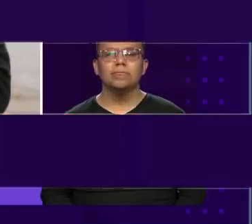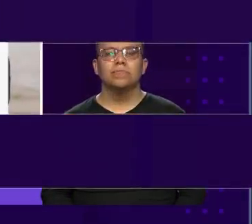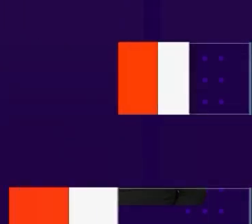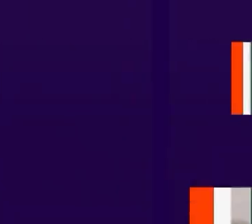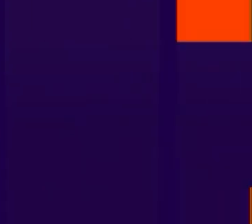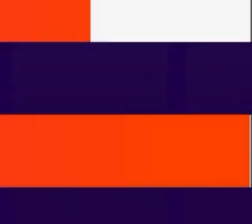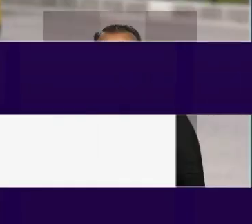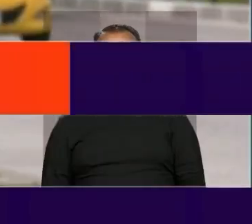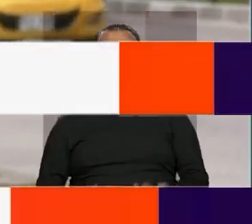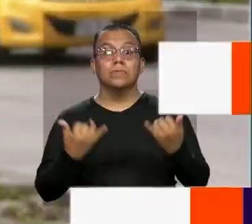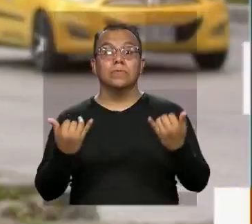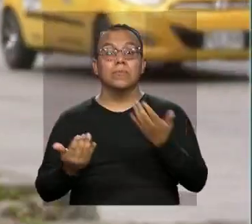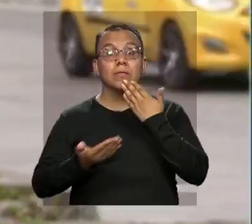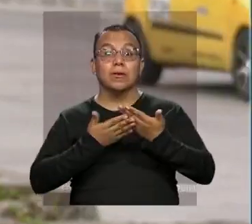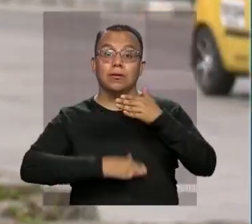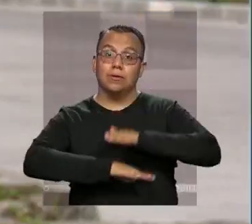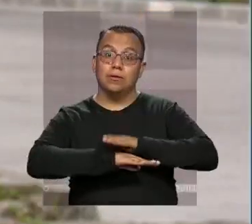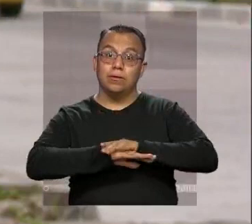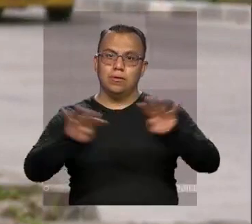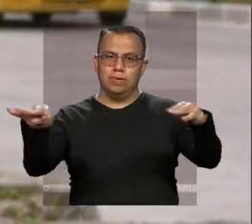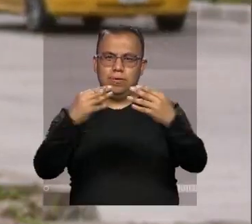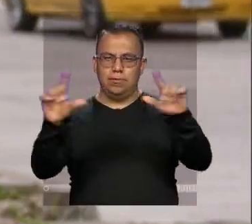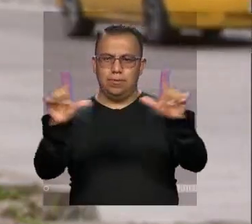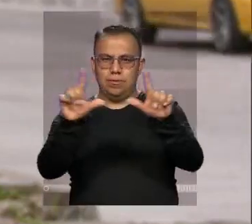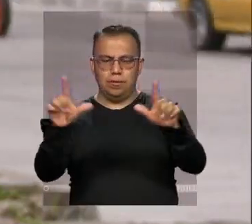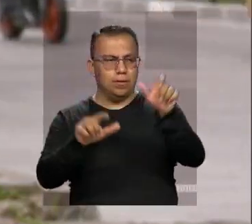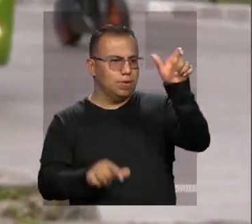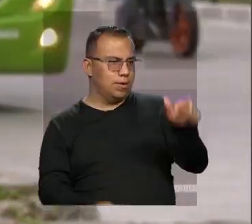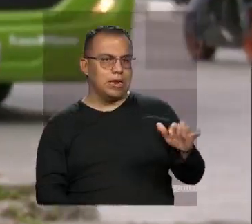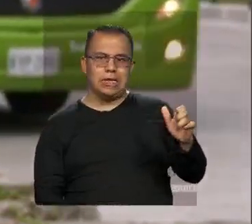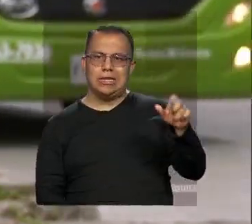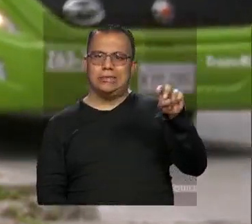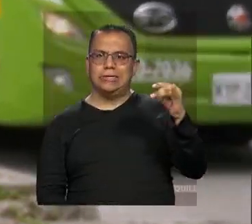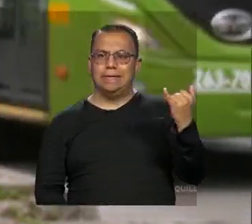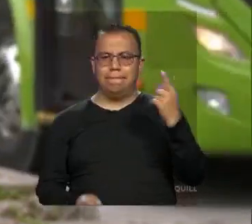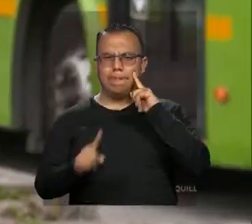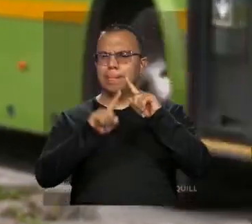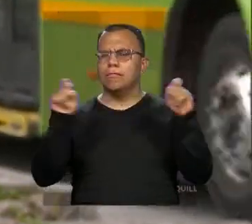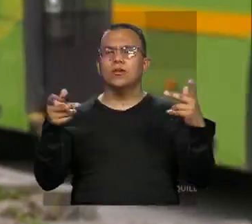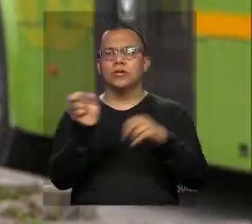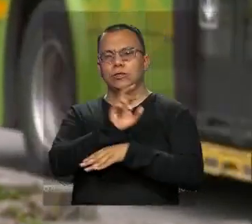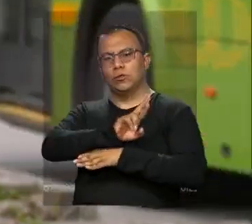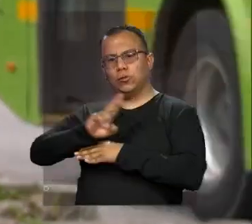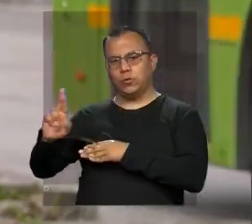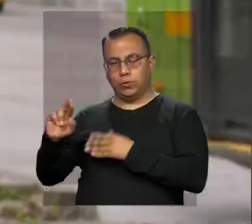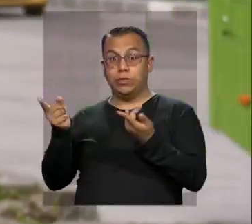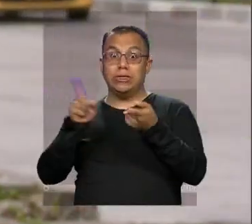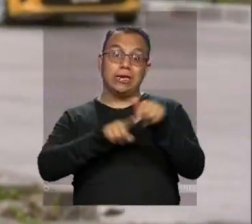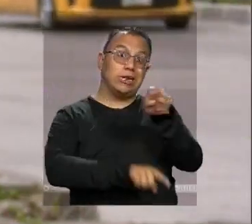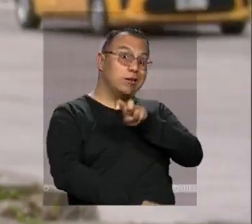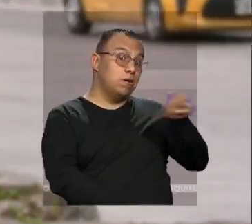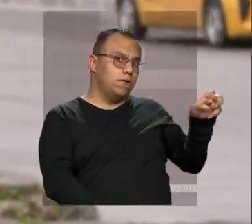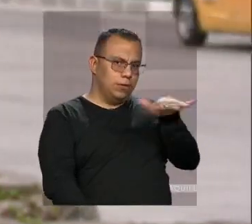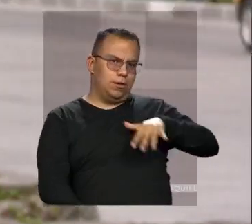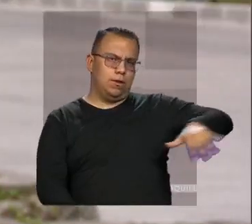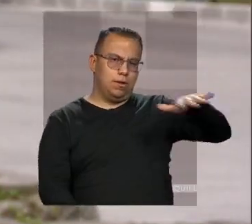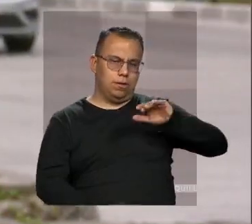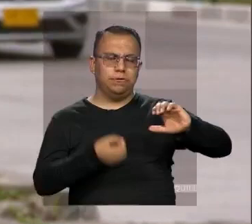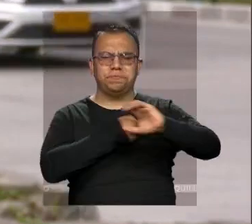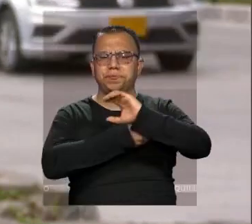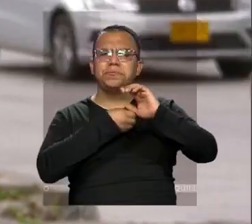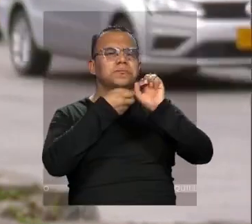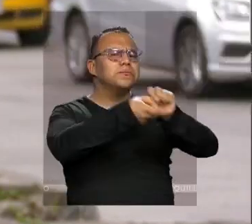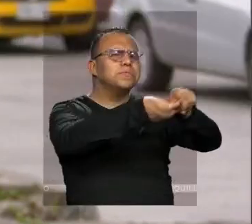Cristian y televidentes, y ahora buenas tardes. Pues son tres obras ubicadas principalmente en el sur y en el norte de la ciudad. En su mayoría son